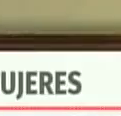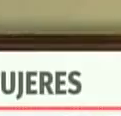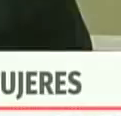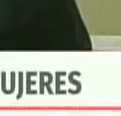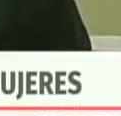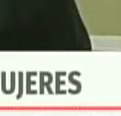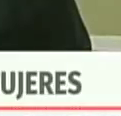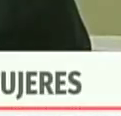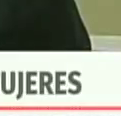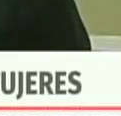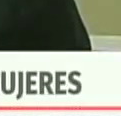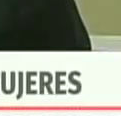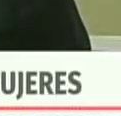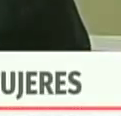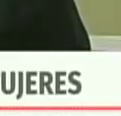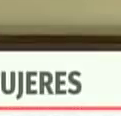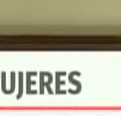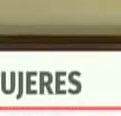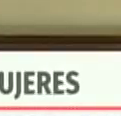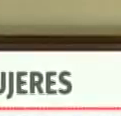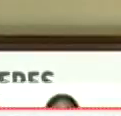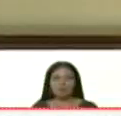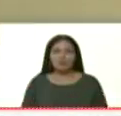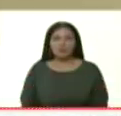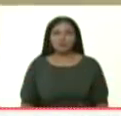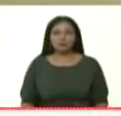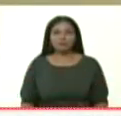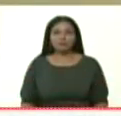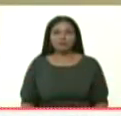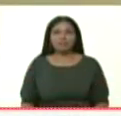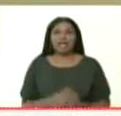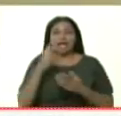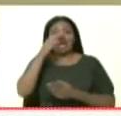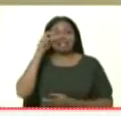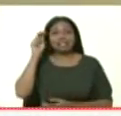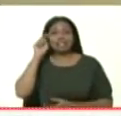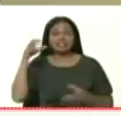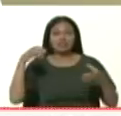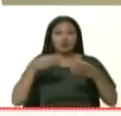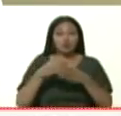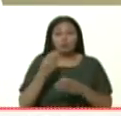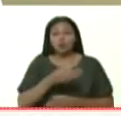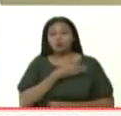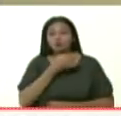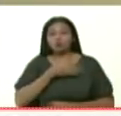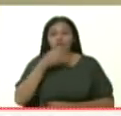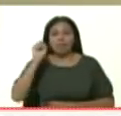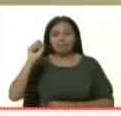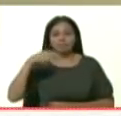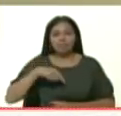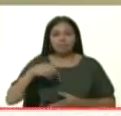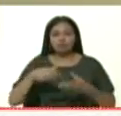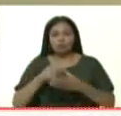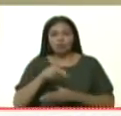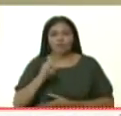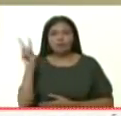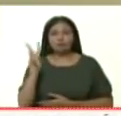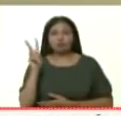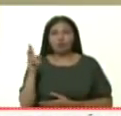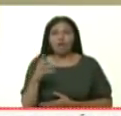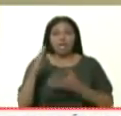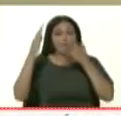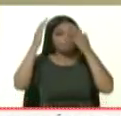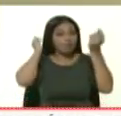vicepresidente para asuntos internacionales, el canciller del Partido Socialista Unido de Venezuela y